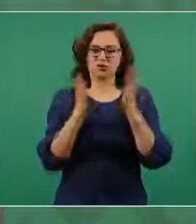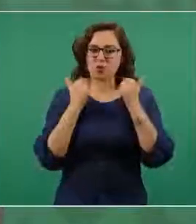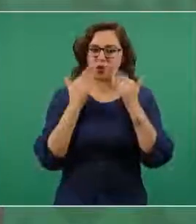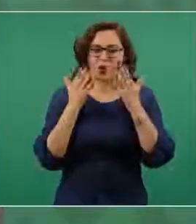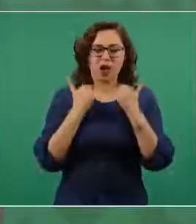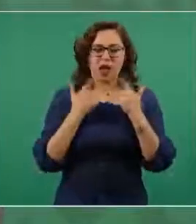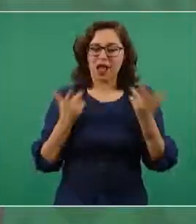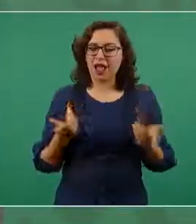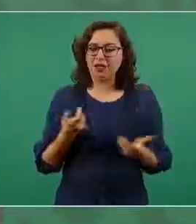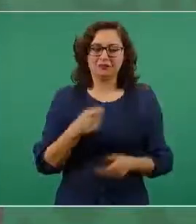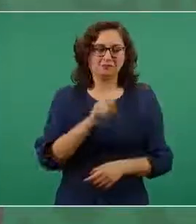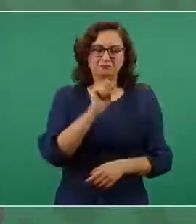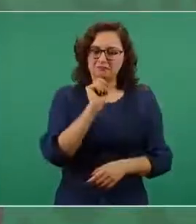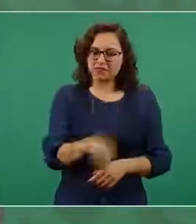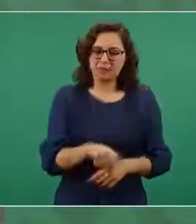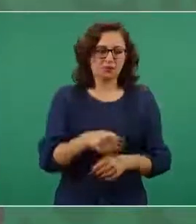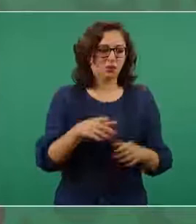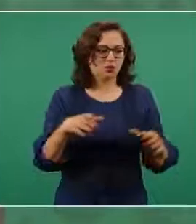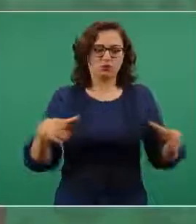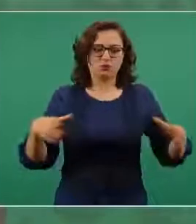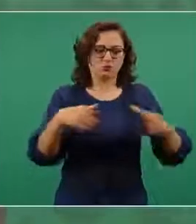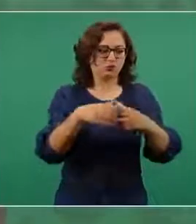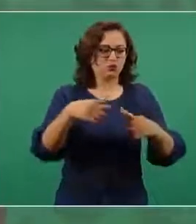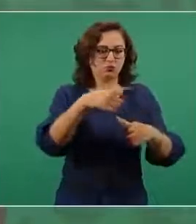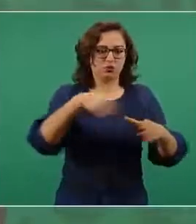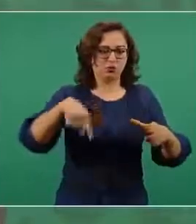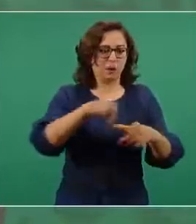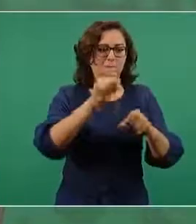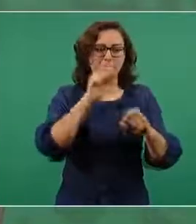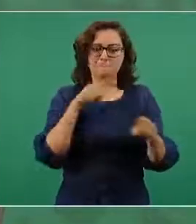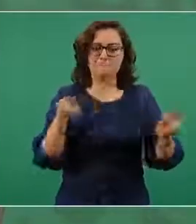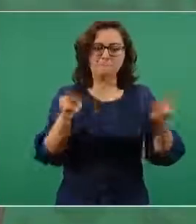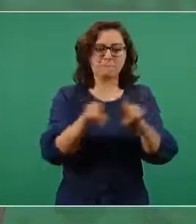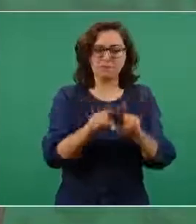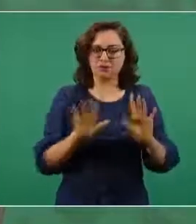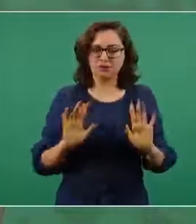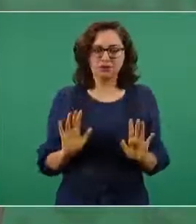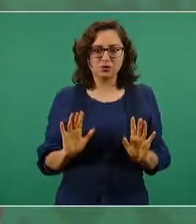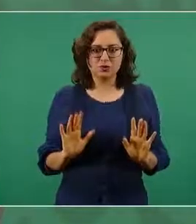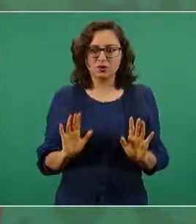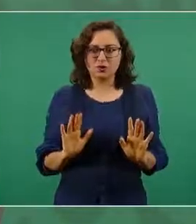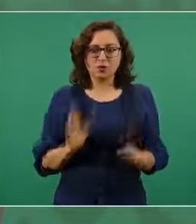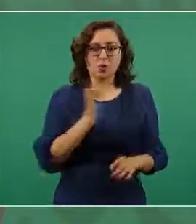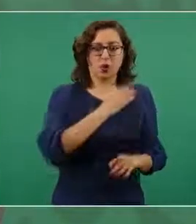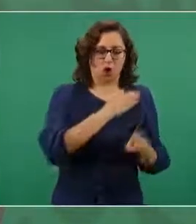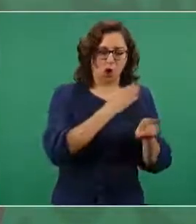Es el mismo pueblo, ¿sí? No hay diferencias entre